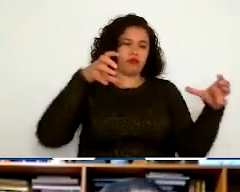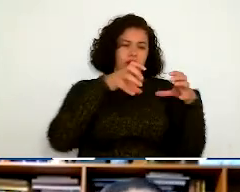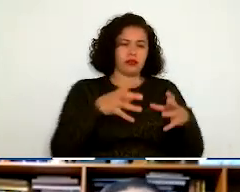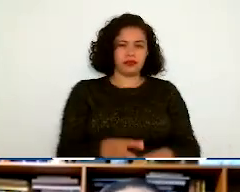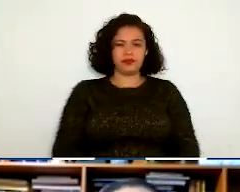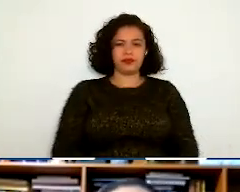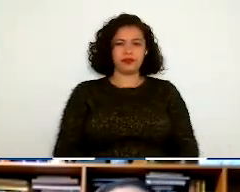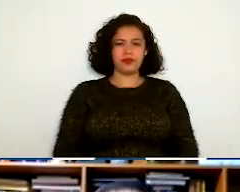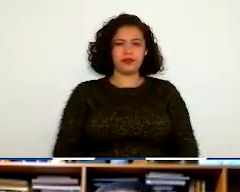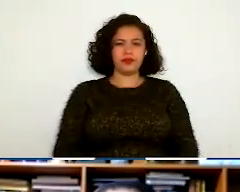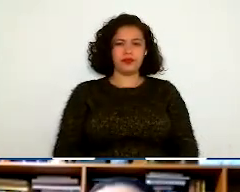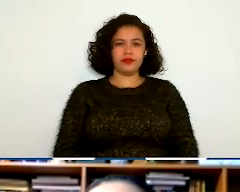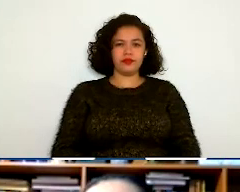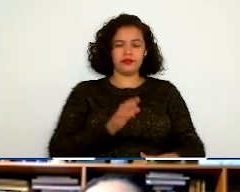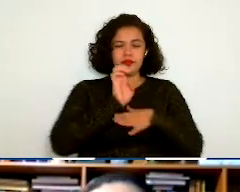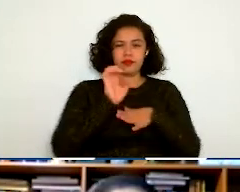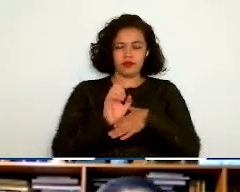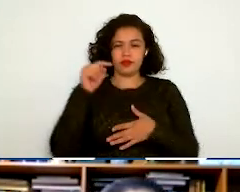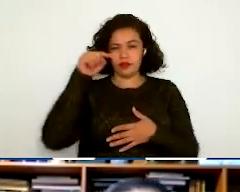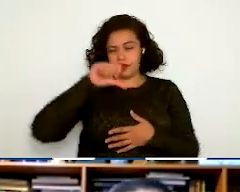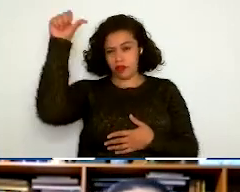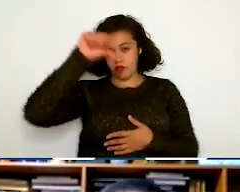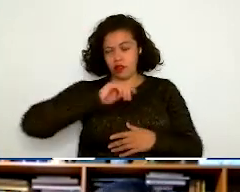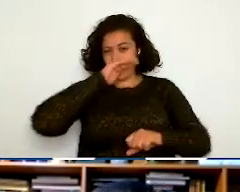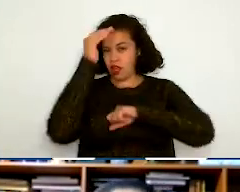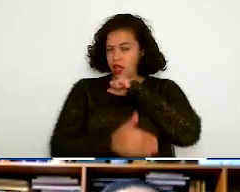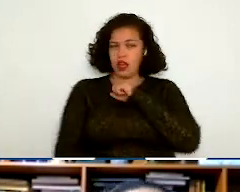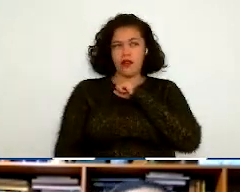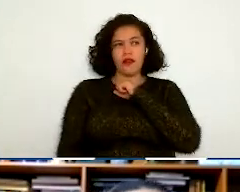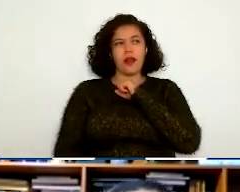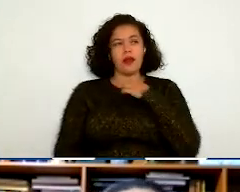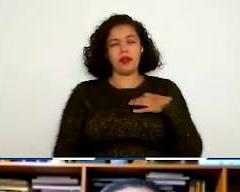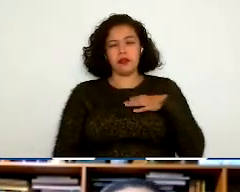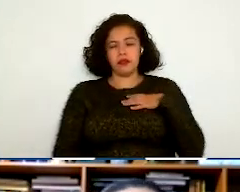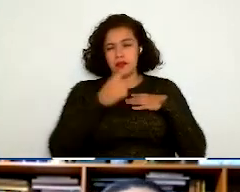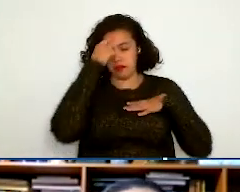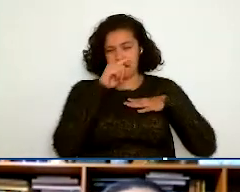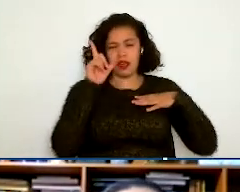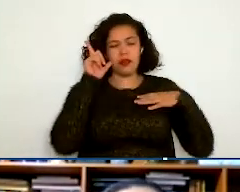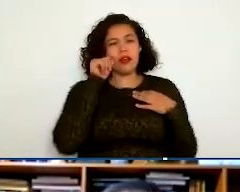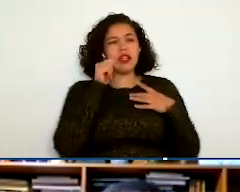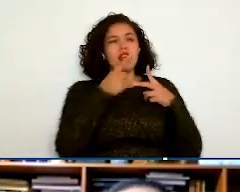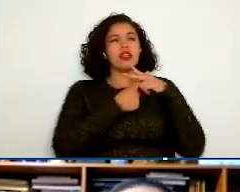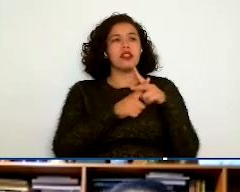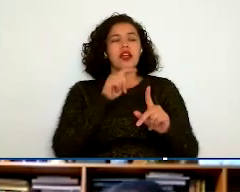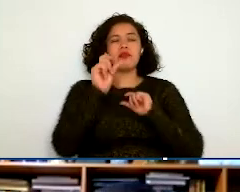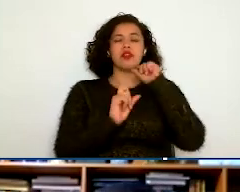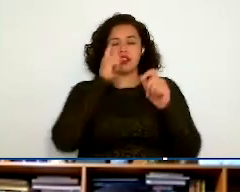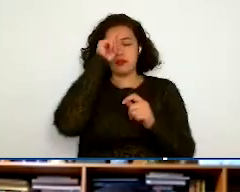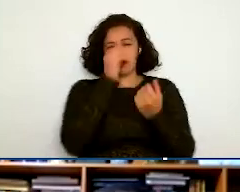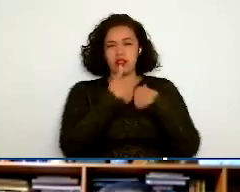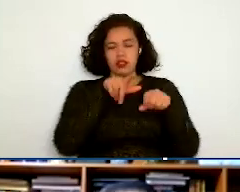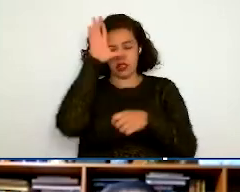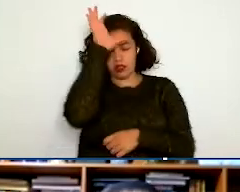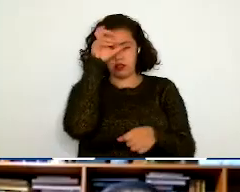sociedad. Entonces vamos a quedarnos el día de hoy con esto para empezar mañana un poco con el modelo